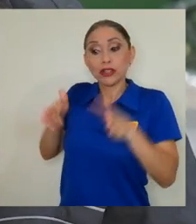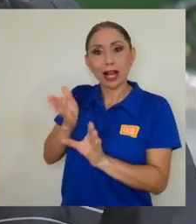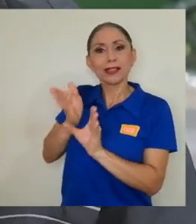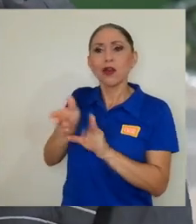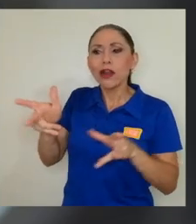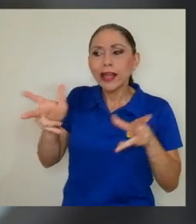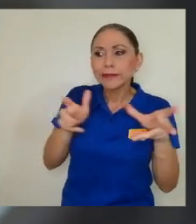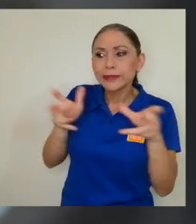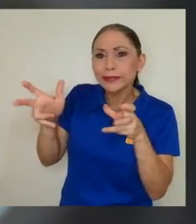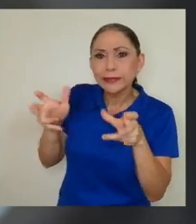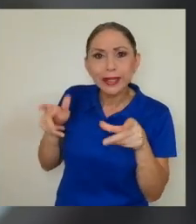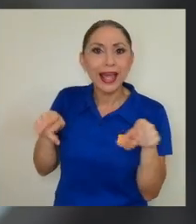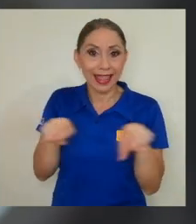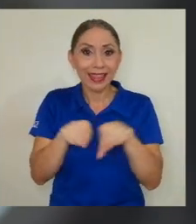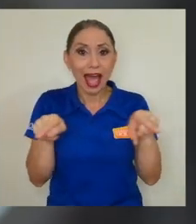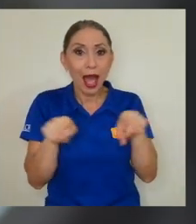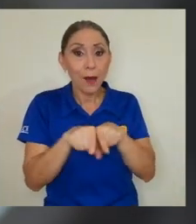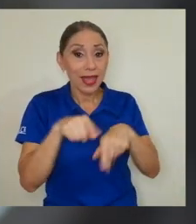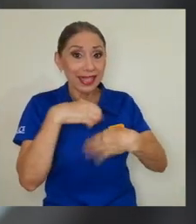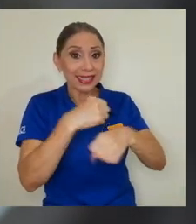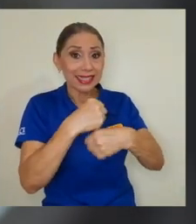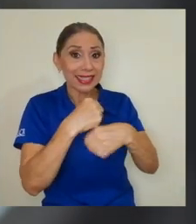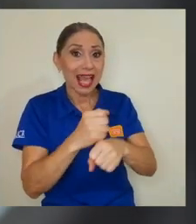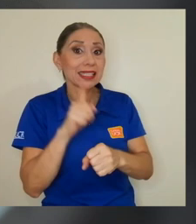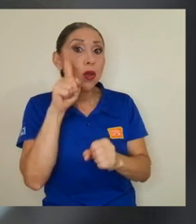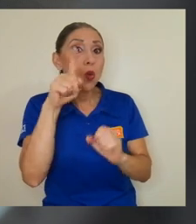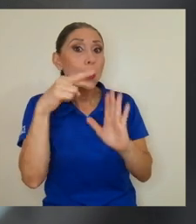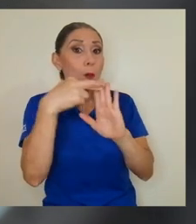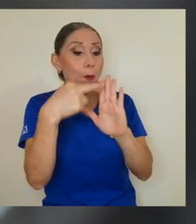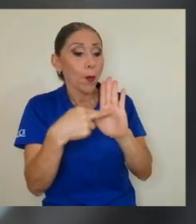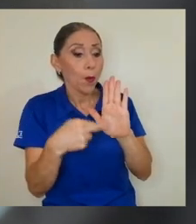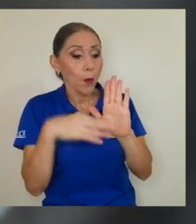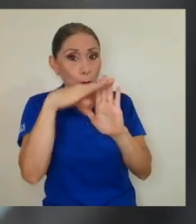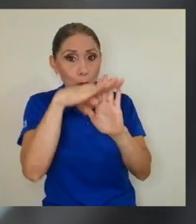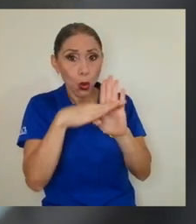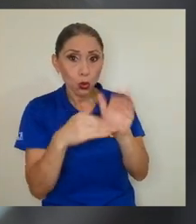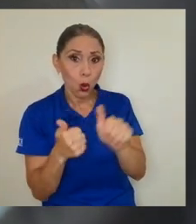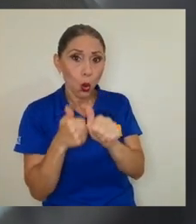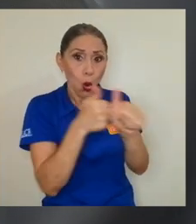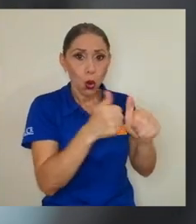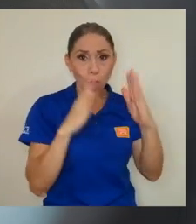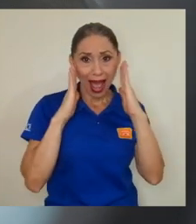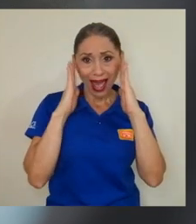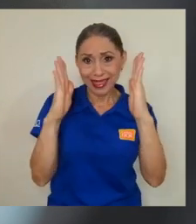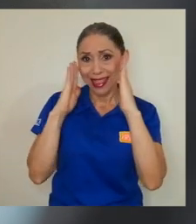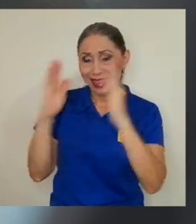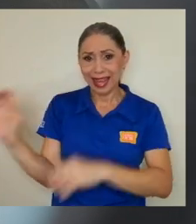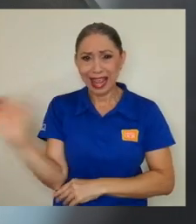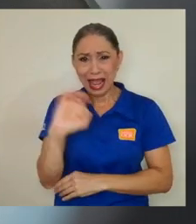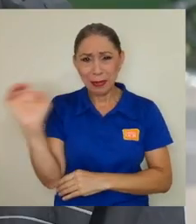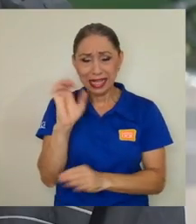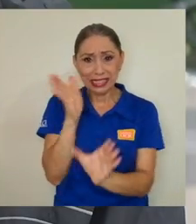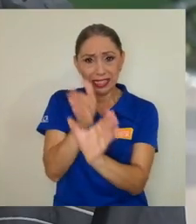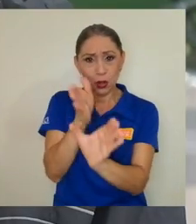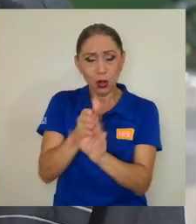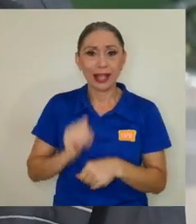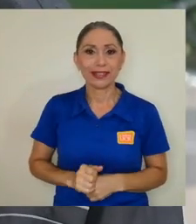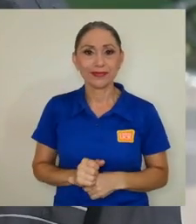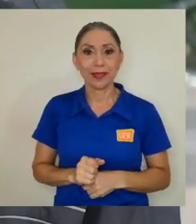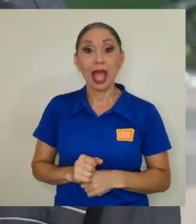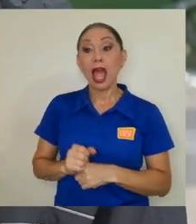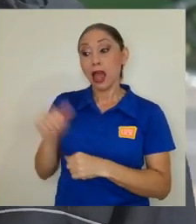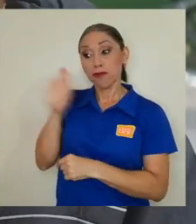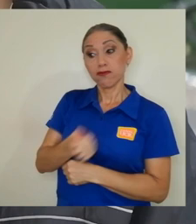en psicología, así como también la elaboración de un protocolo para atender emergencias psicológicas. Desde el directorio